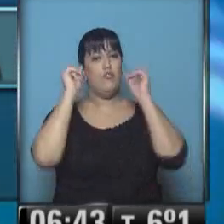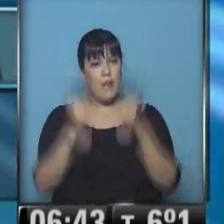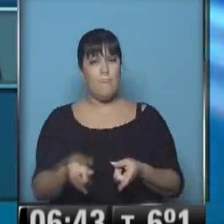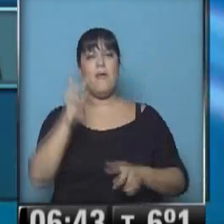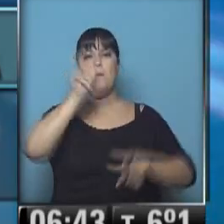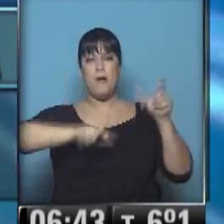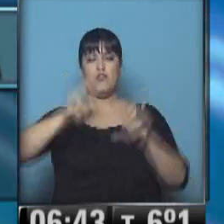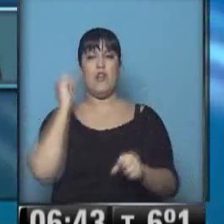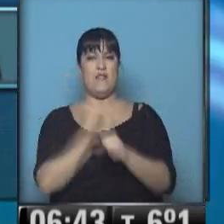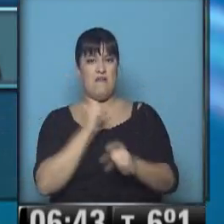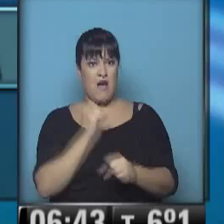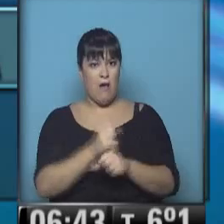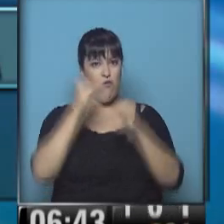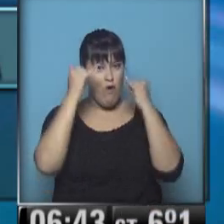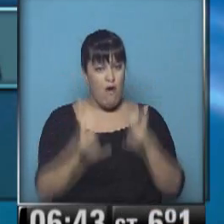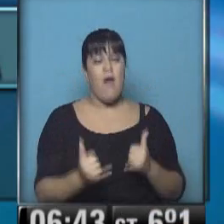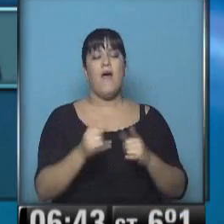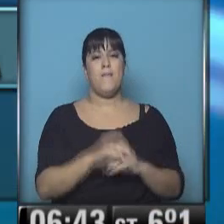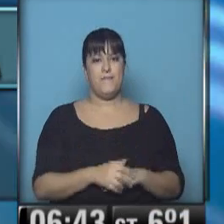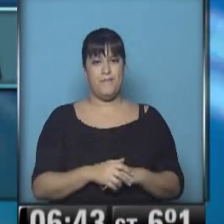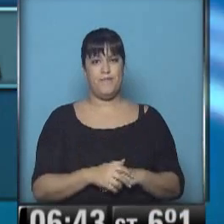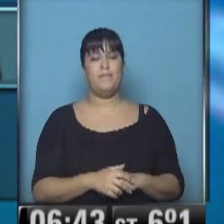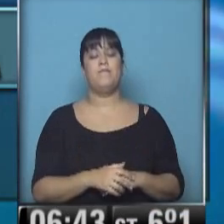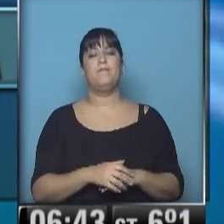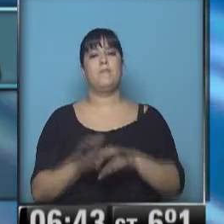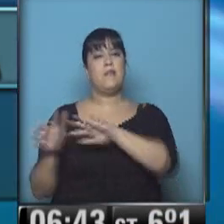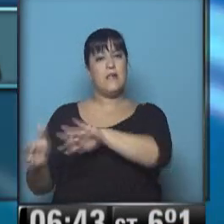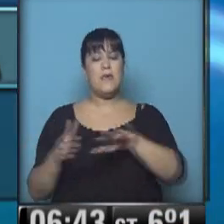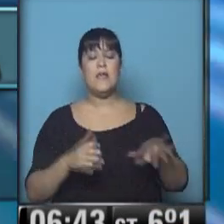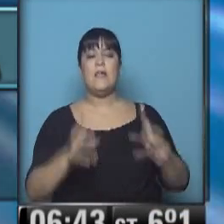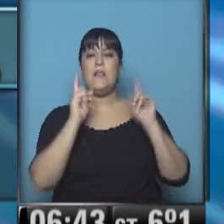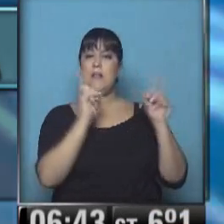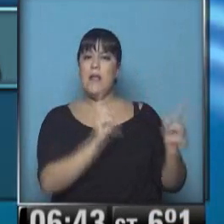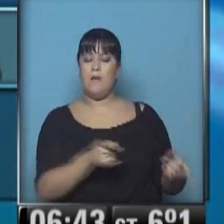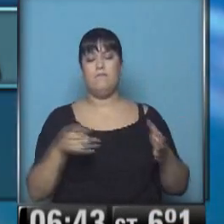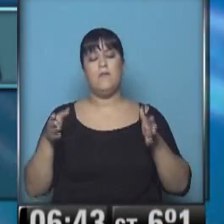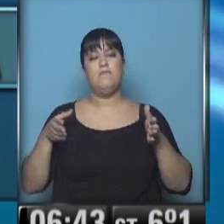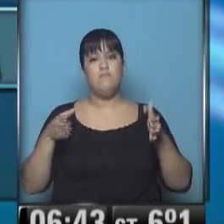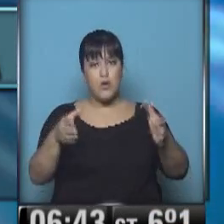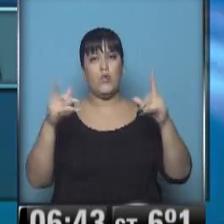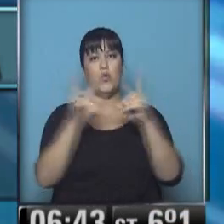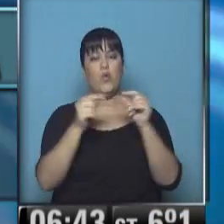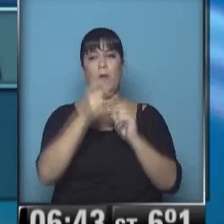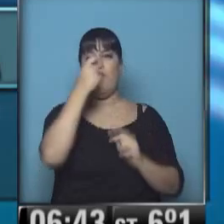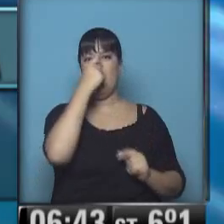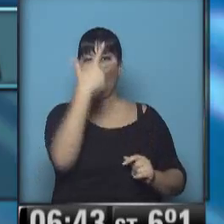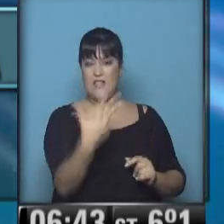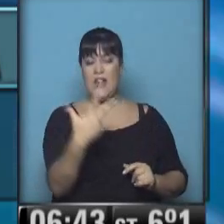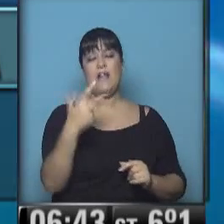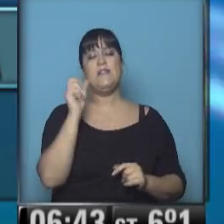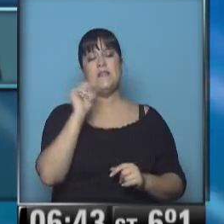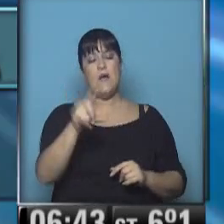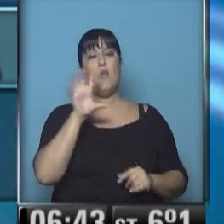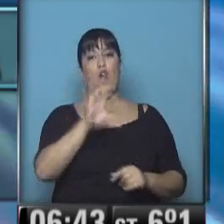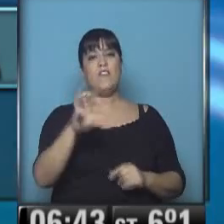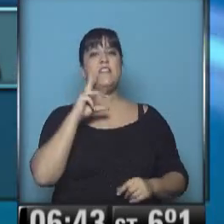hay balizamiento que quitan esta situación, y de la ruta 16 lo vamos a ir a la ruta 23, Río Negro, el